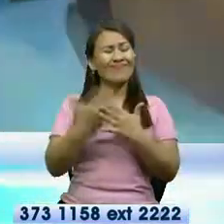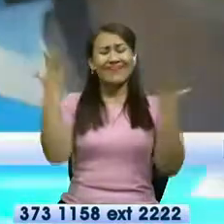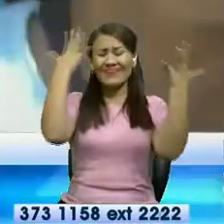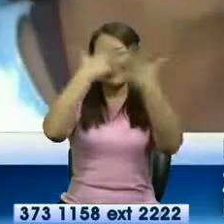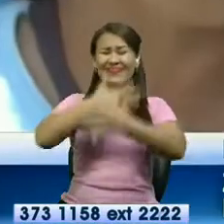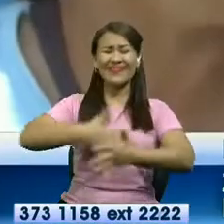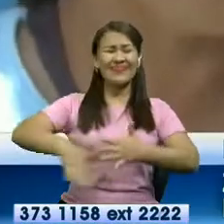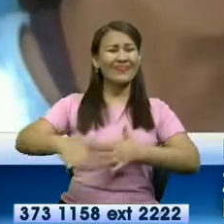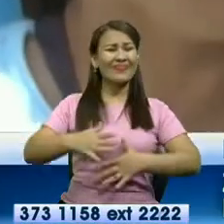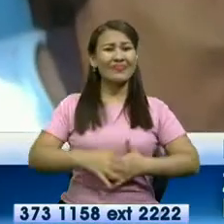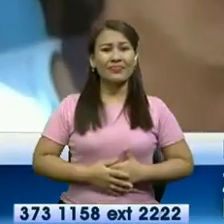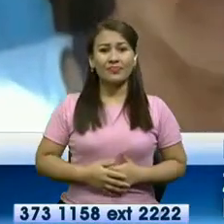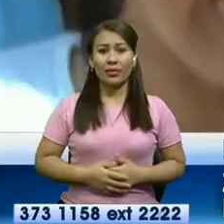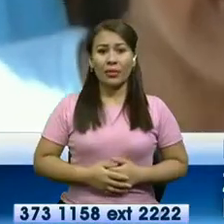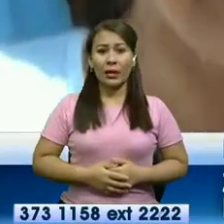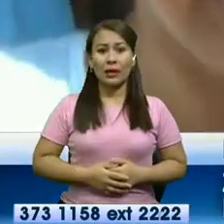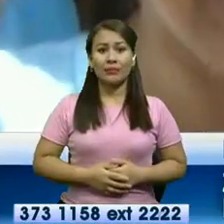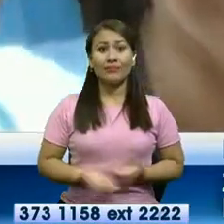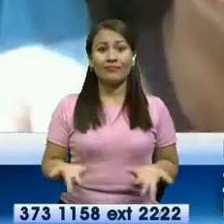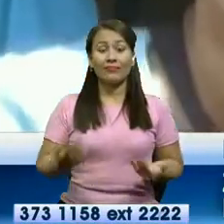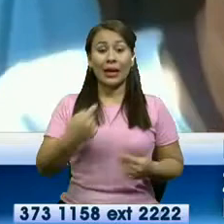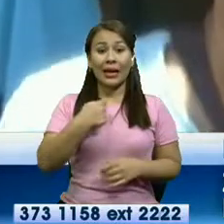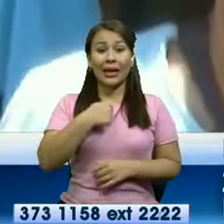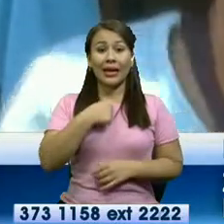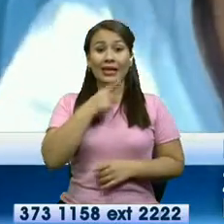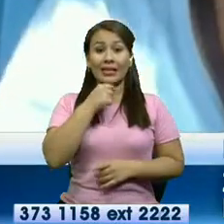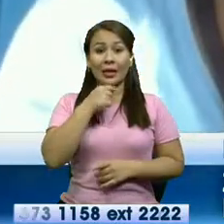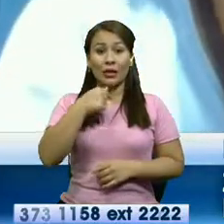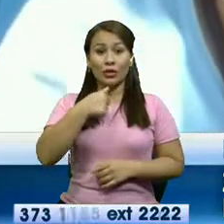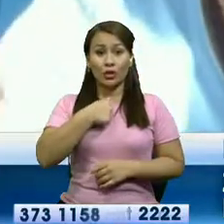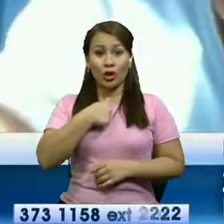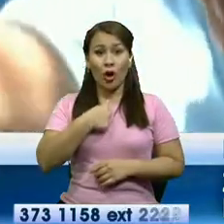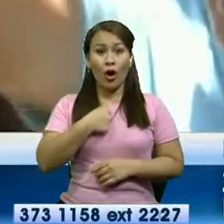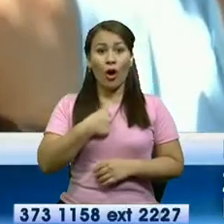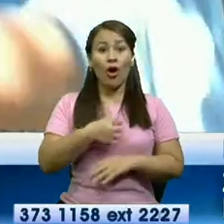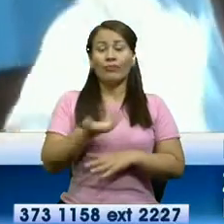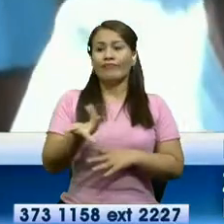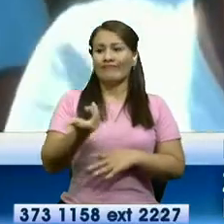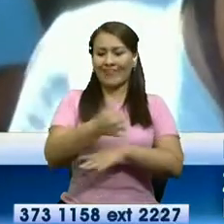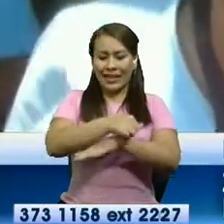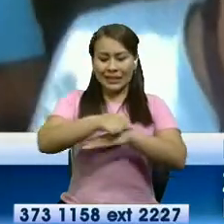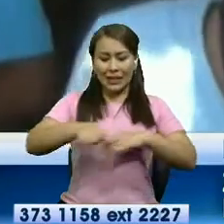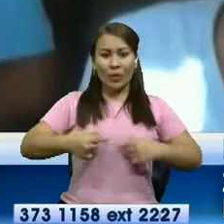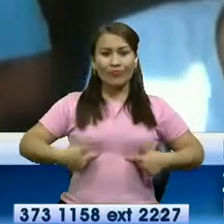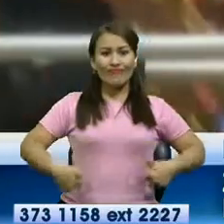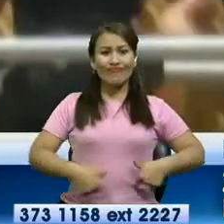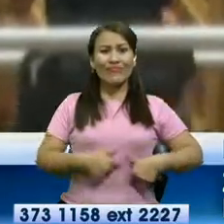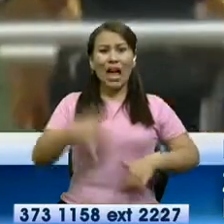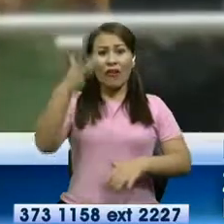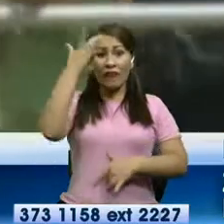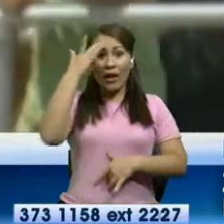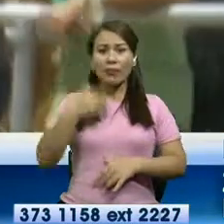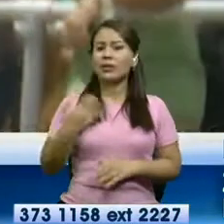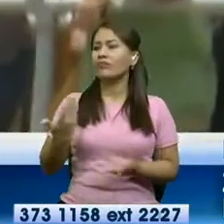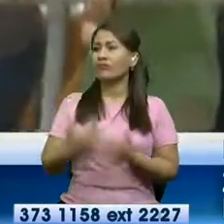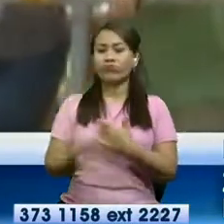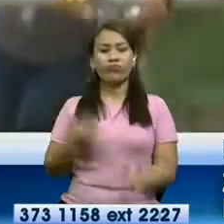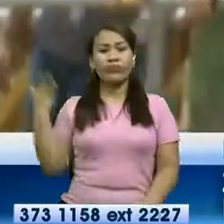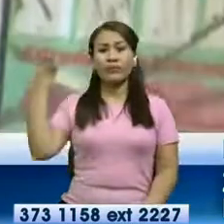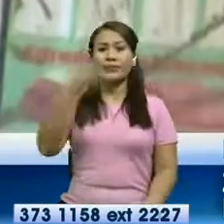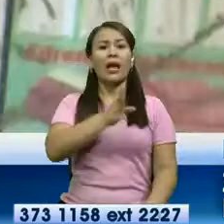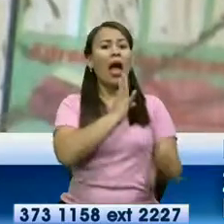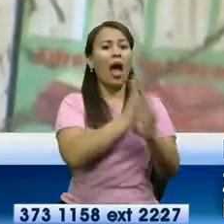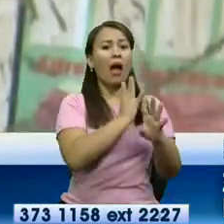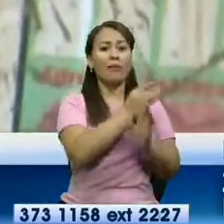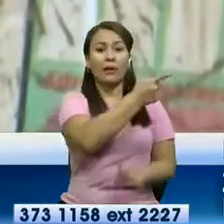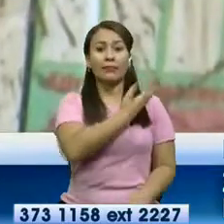aquí. Operada Diana García. Operada ha venido a que ayude para aquí el presidente. Donde las primeras cifras de